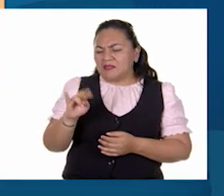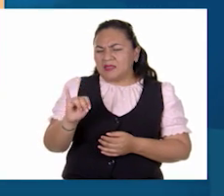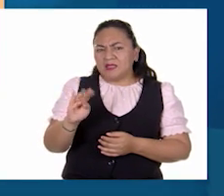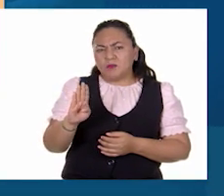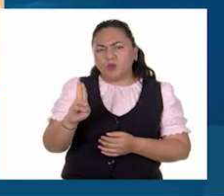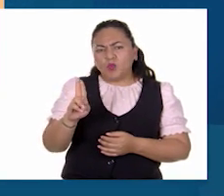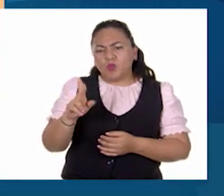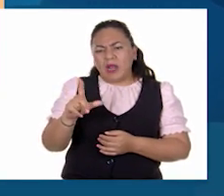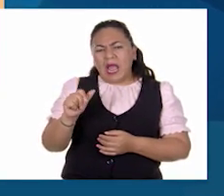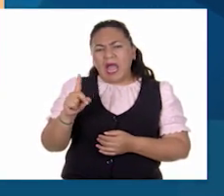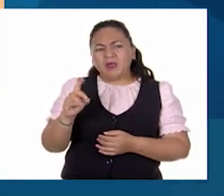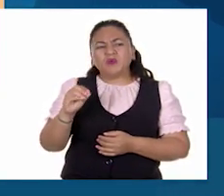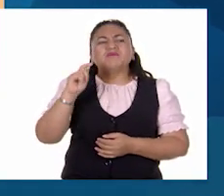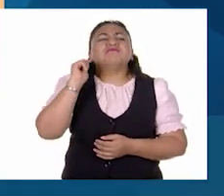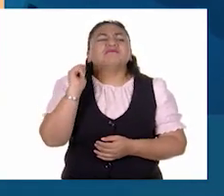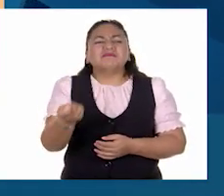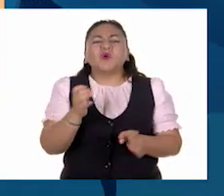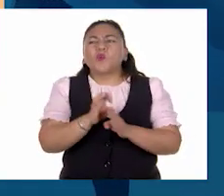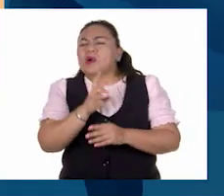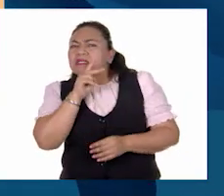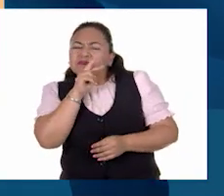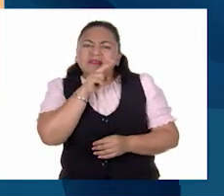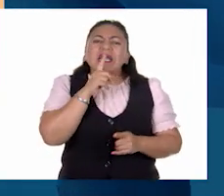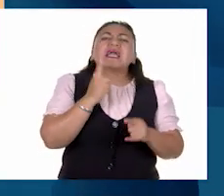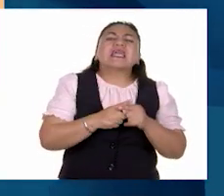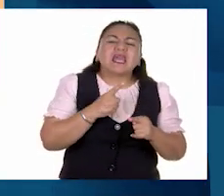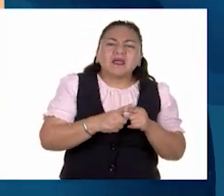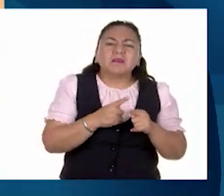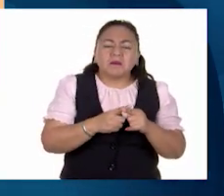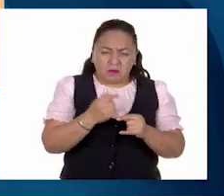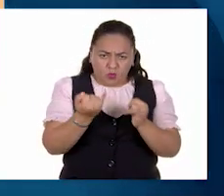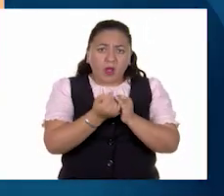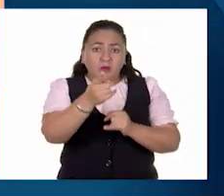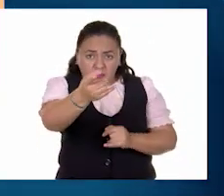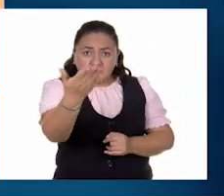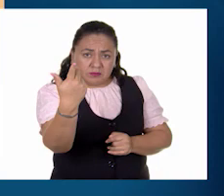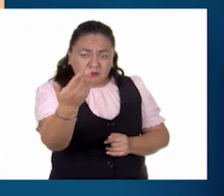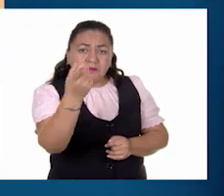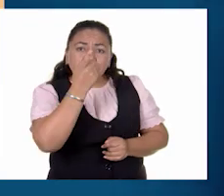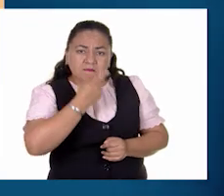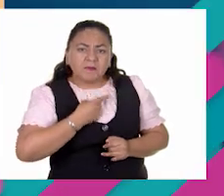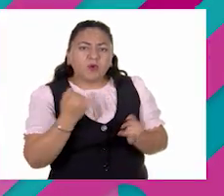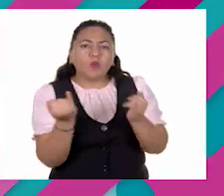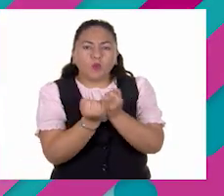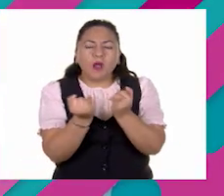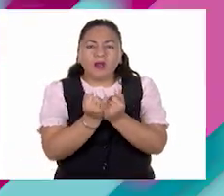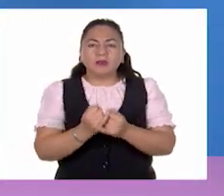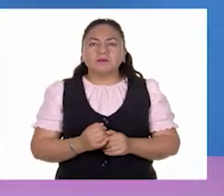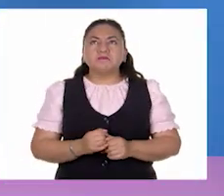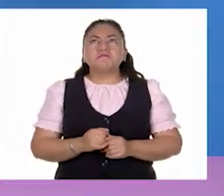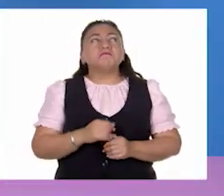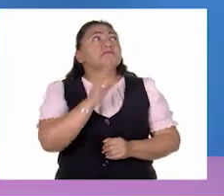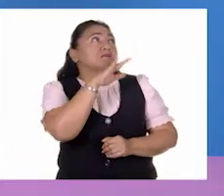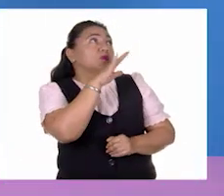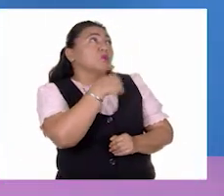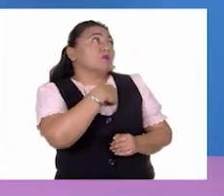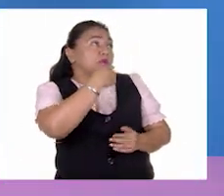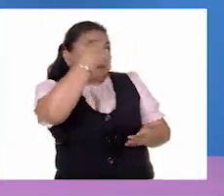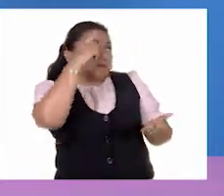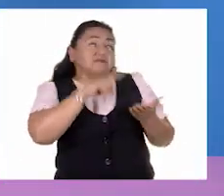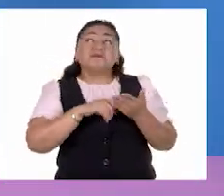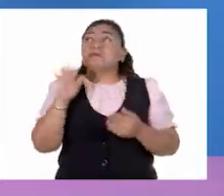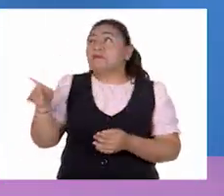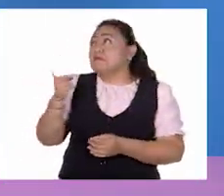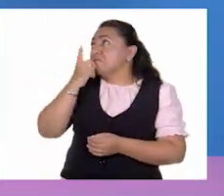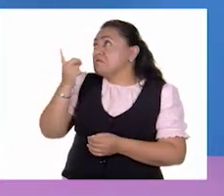atribulada? ¿Qué me pueden decir ustedes al respecto? Y estudiantes en casa también participen, ¿eh? Yo creo, profesor, que quiere decir que